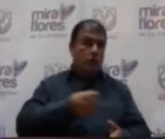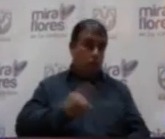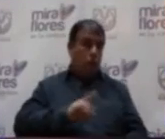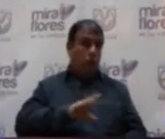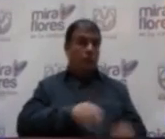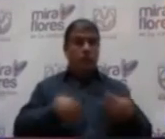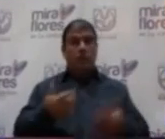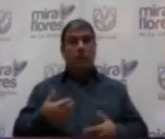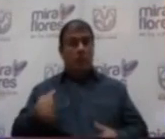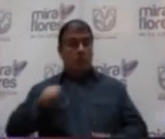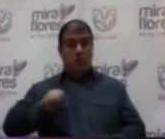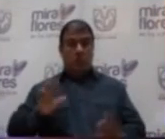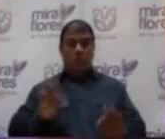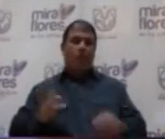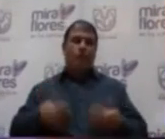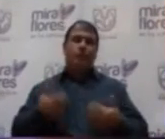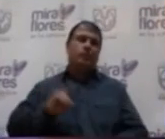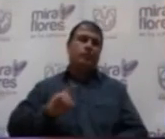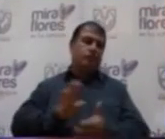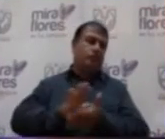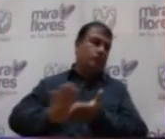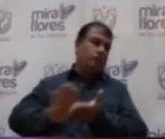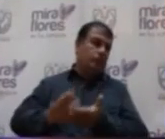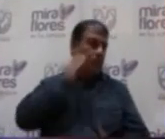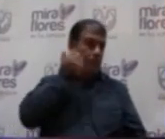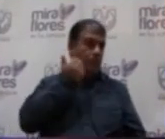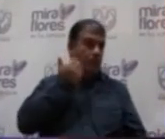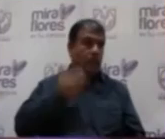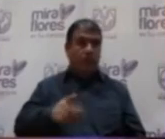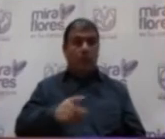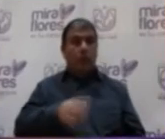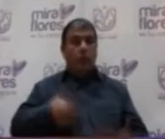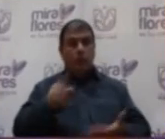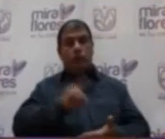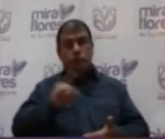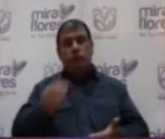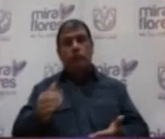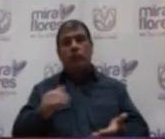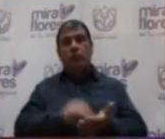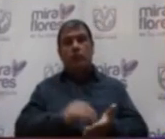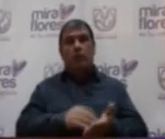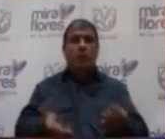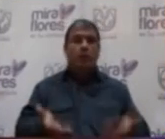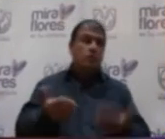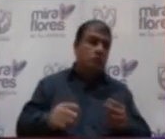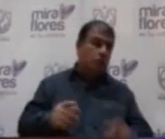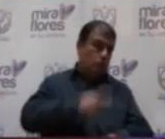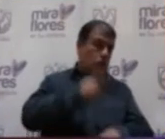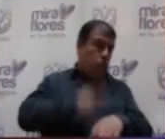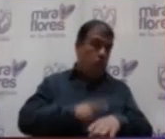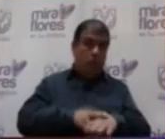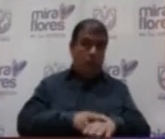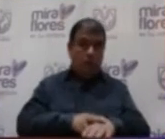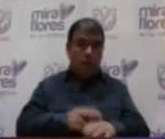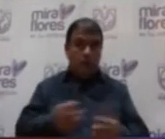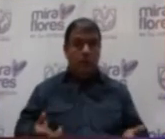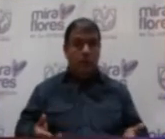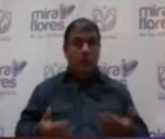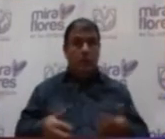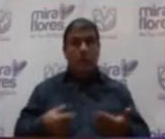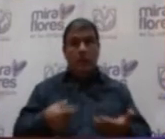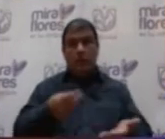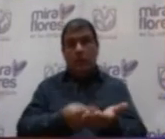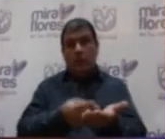para la municipalidad ya no la están teniendo. Entonces, es más o menos común esto, ¿no? Muy bien, vamos